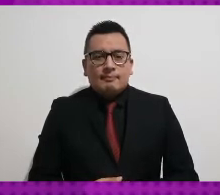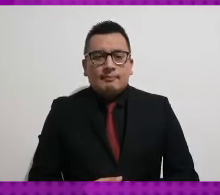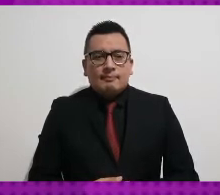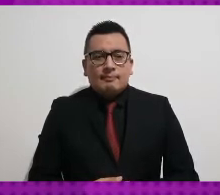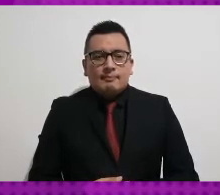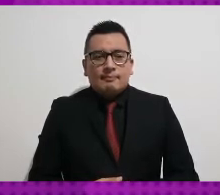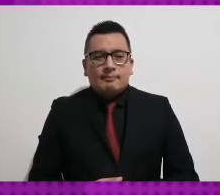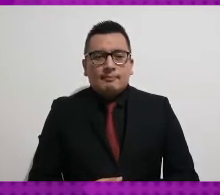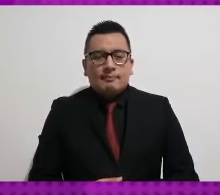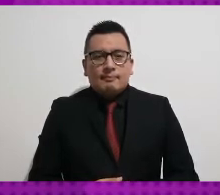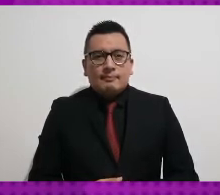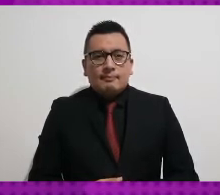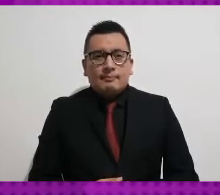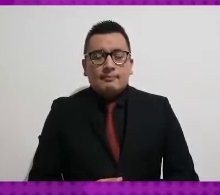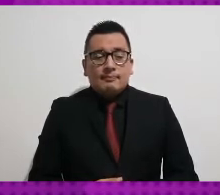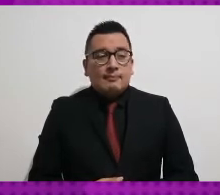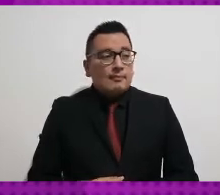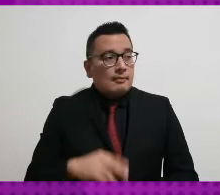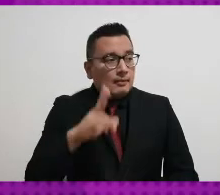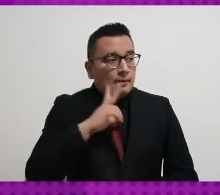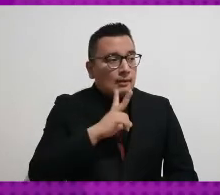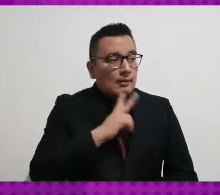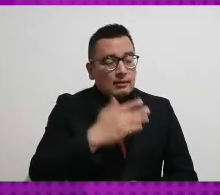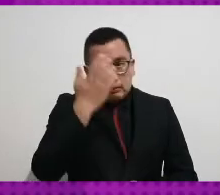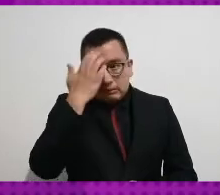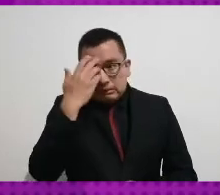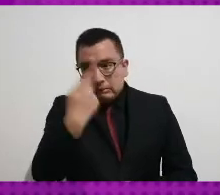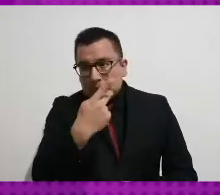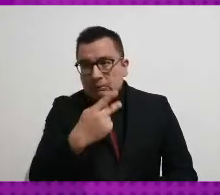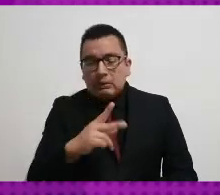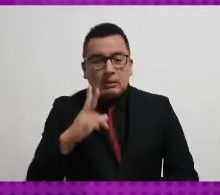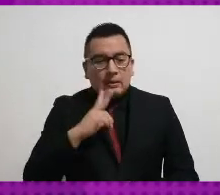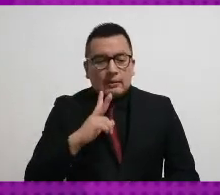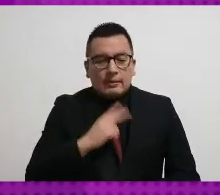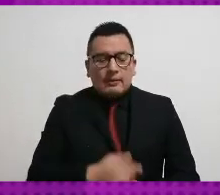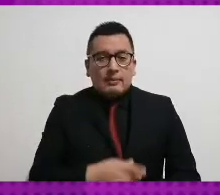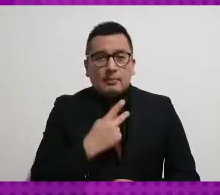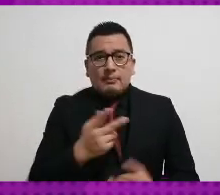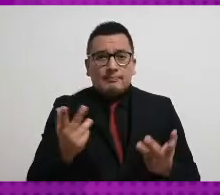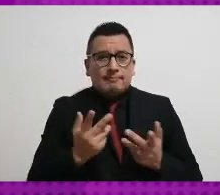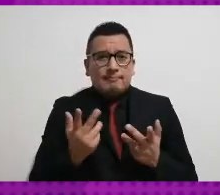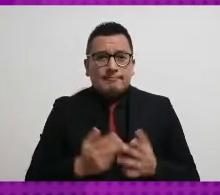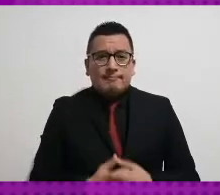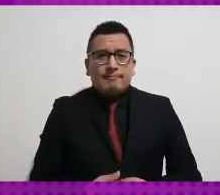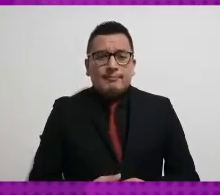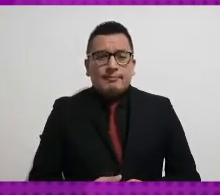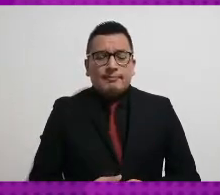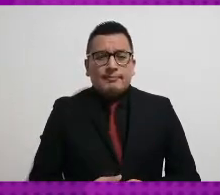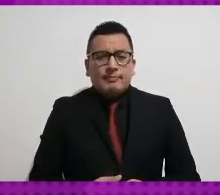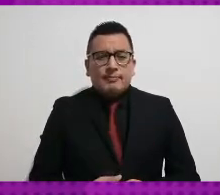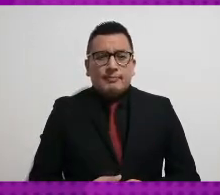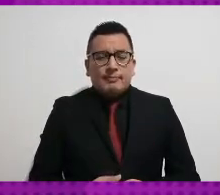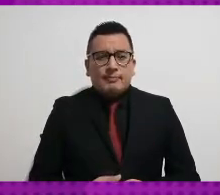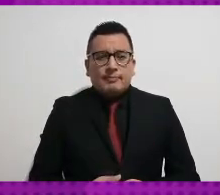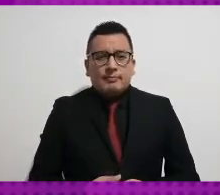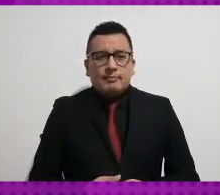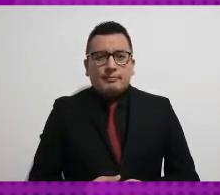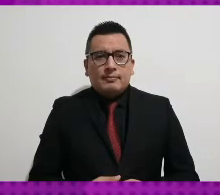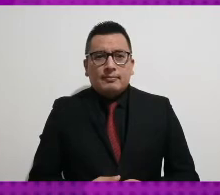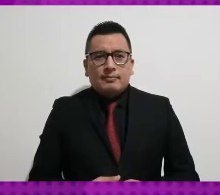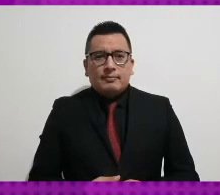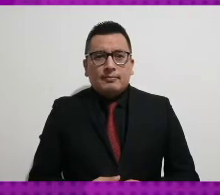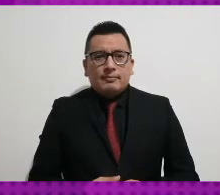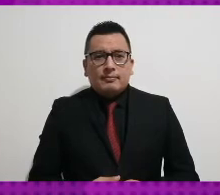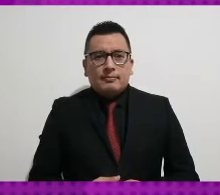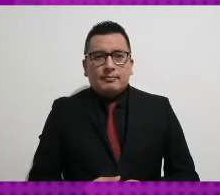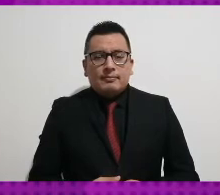del ente auditado, que su operación administrativa y la información, todo se cumpla de acuerdo a lo dictado en el marco